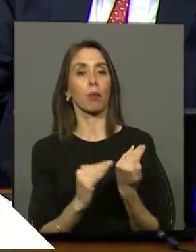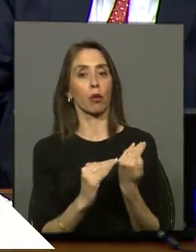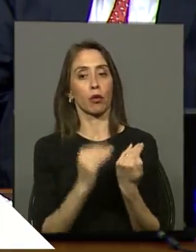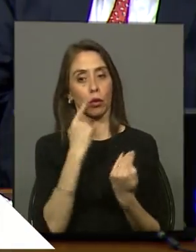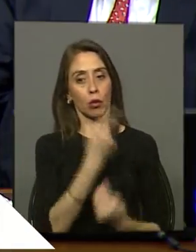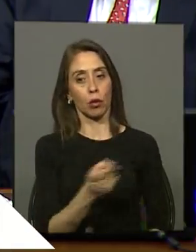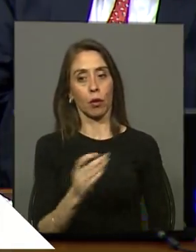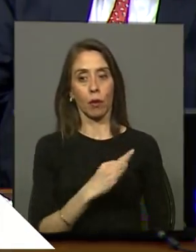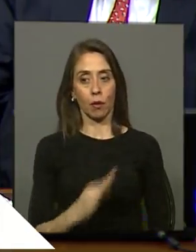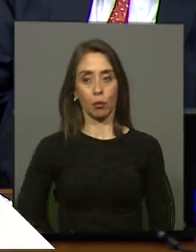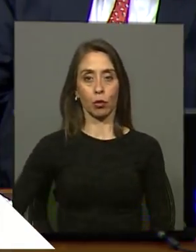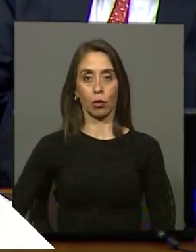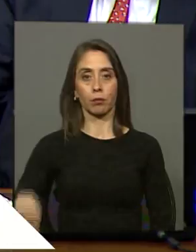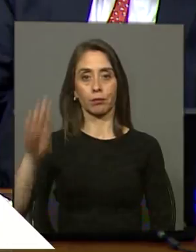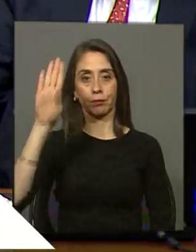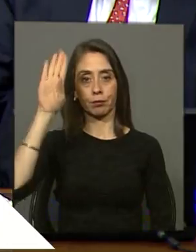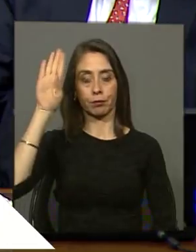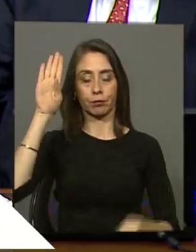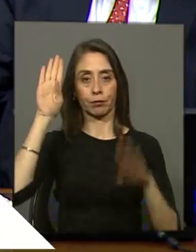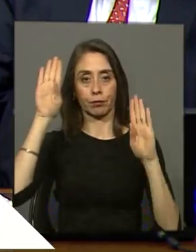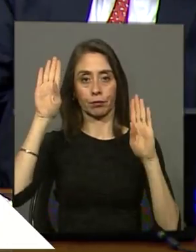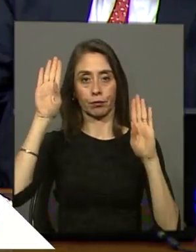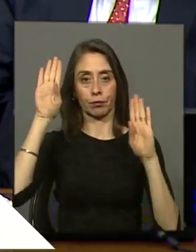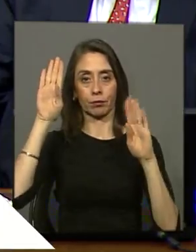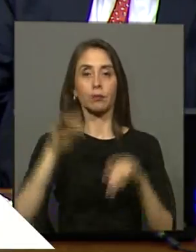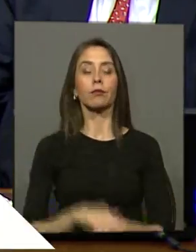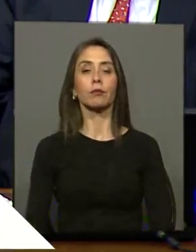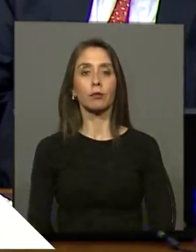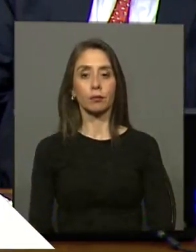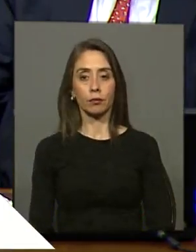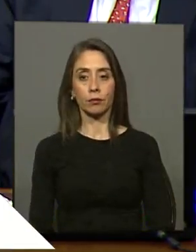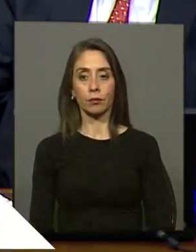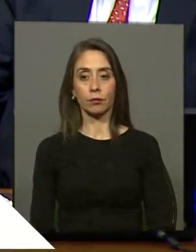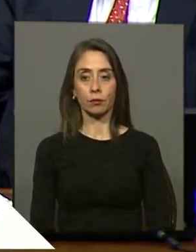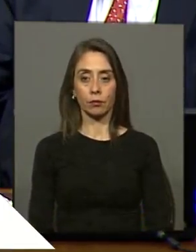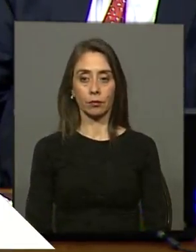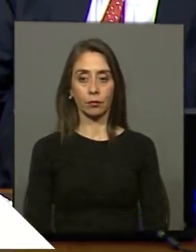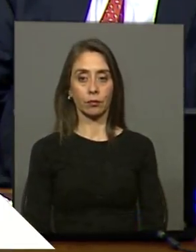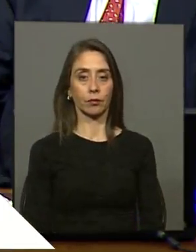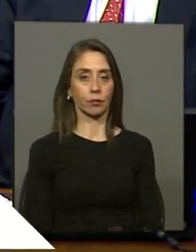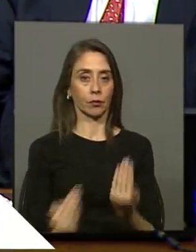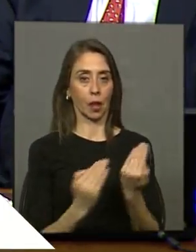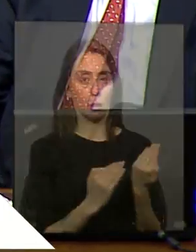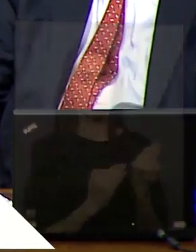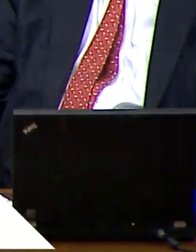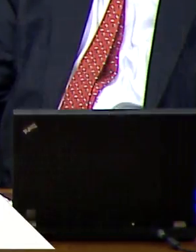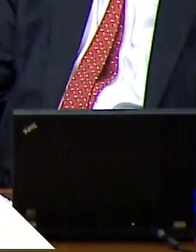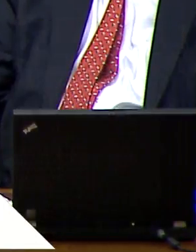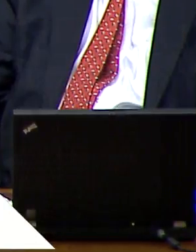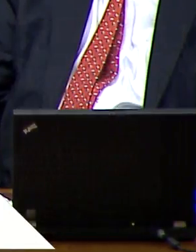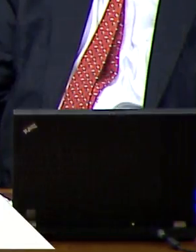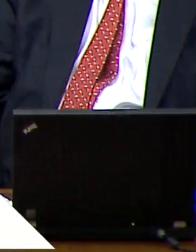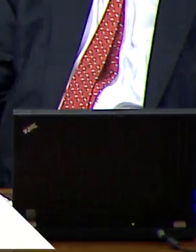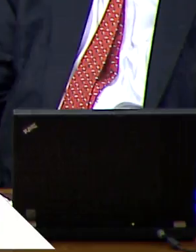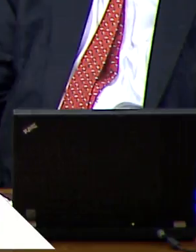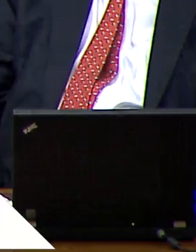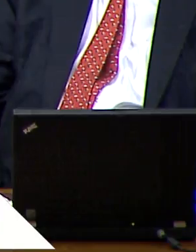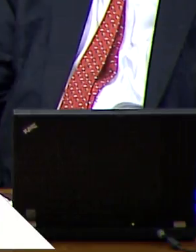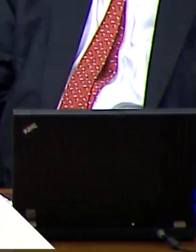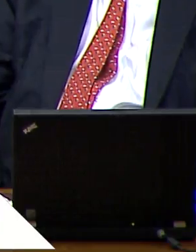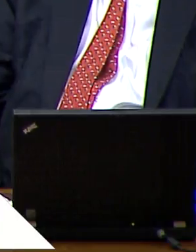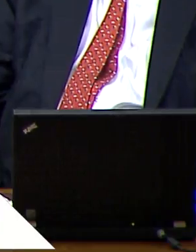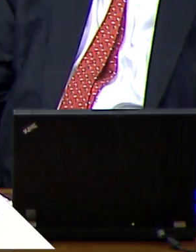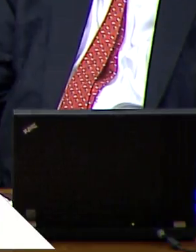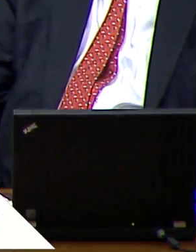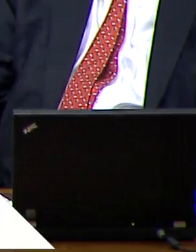de los colegas parlamentarios que en el hemiciclo se encuentran levantando la mano en adhesión a vuestra presentación en el tiempo